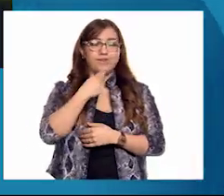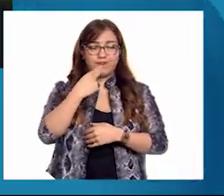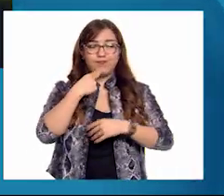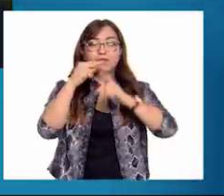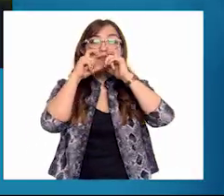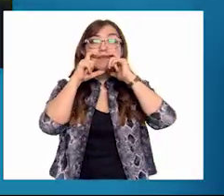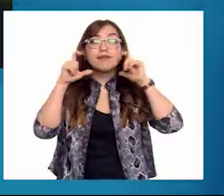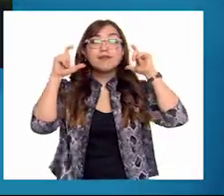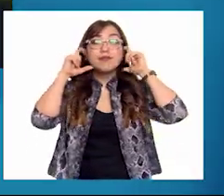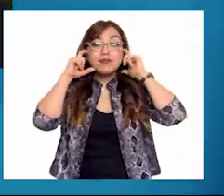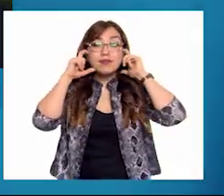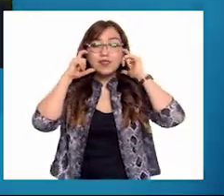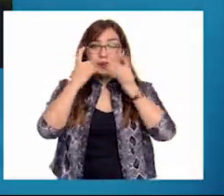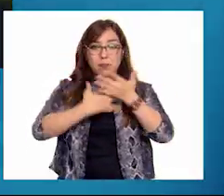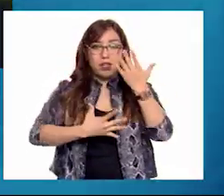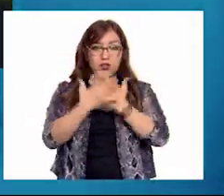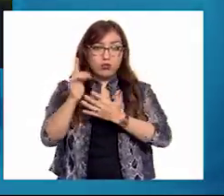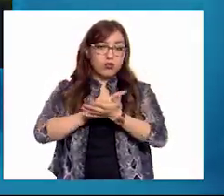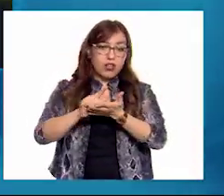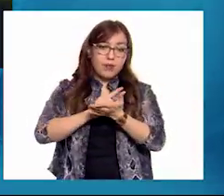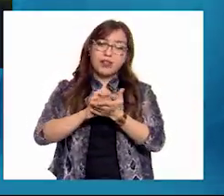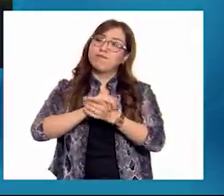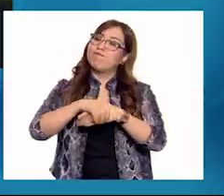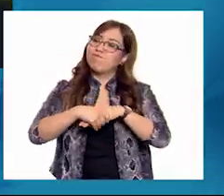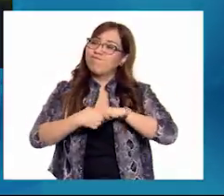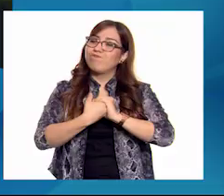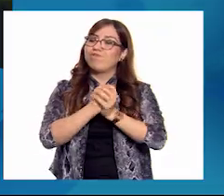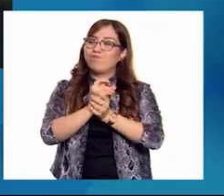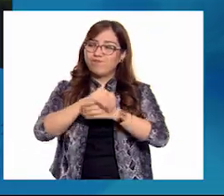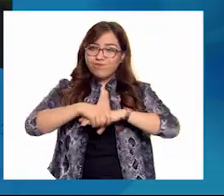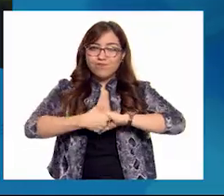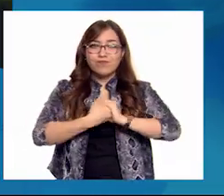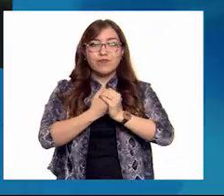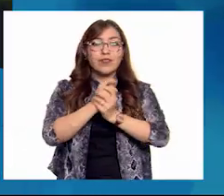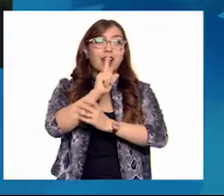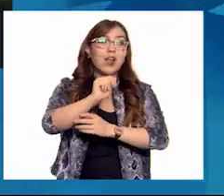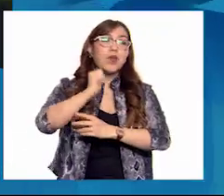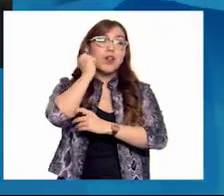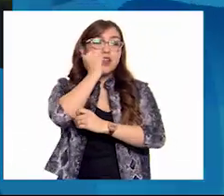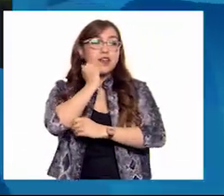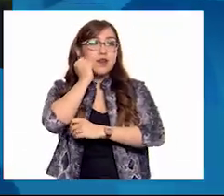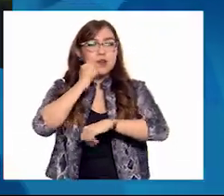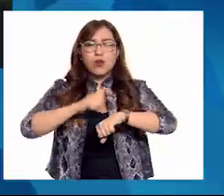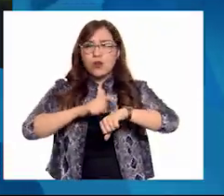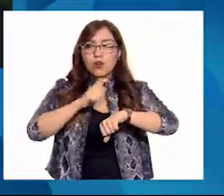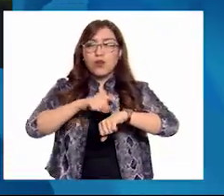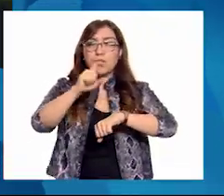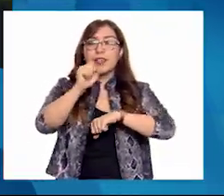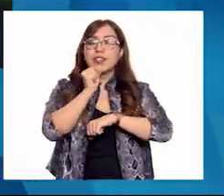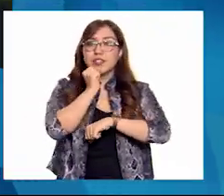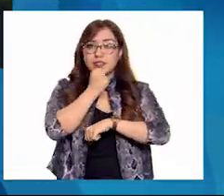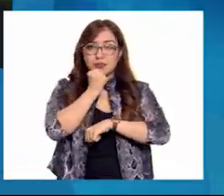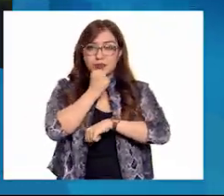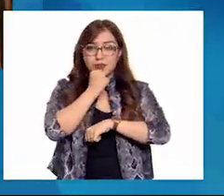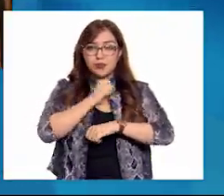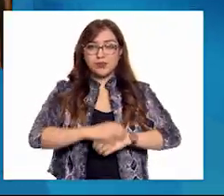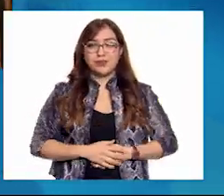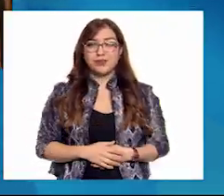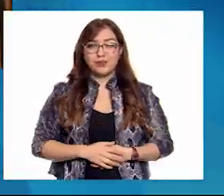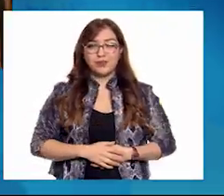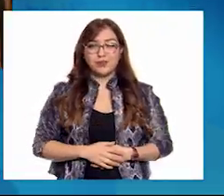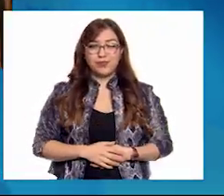cubrebocas. Lava tus manos frecuentemente con agua y con jabón por lo menos durante 20 segundos.